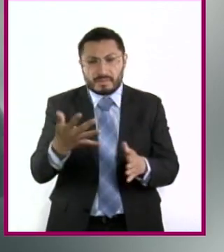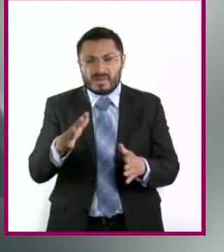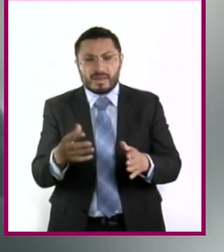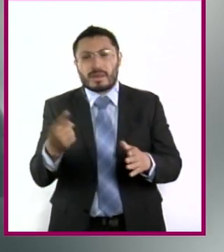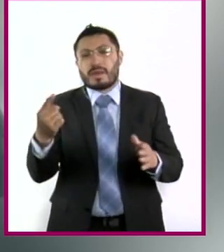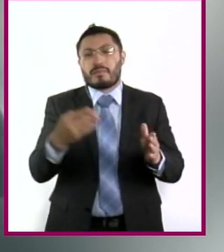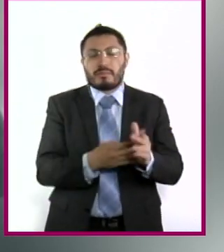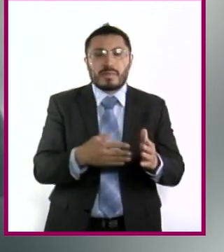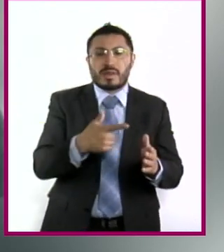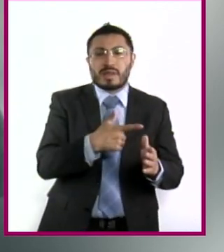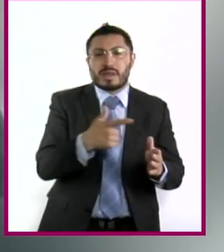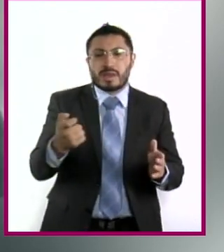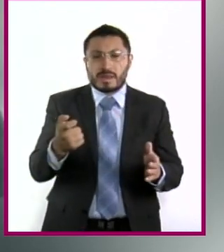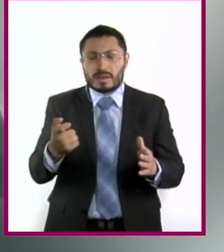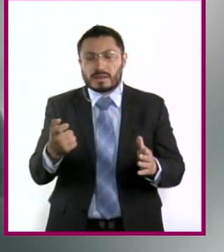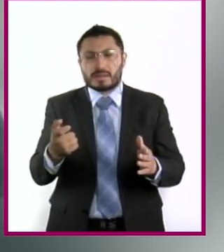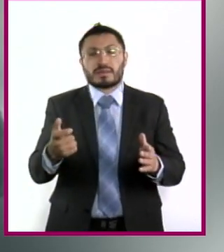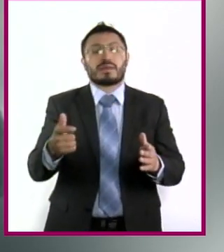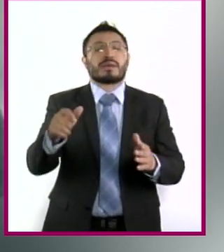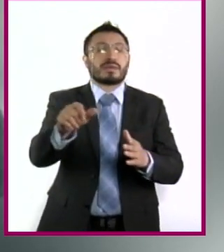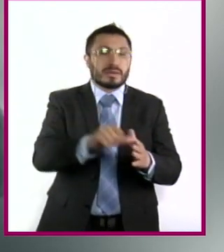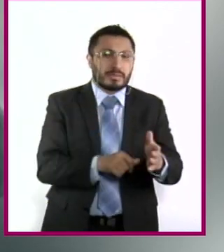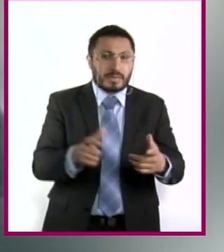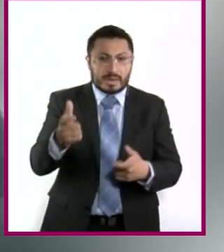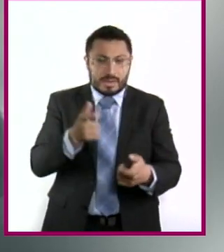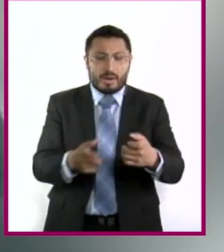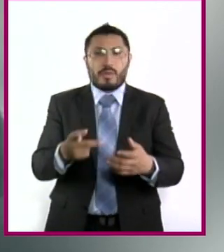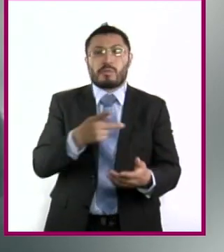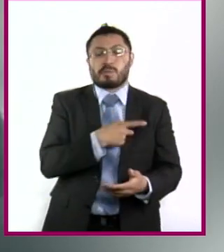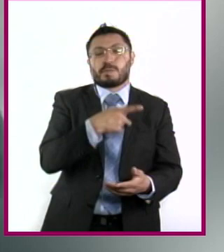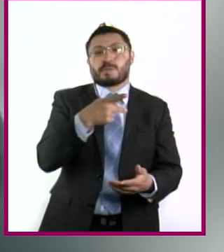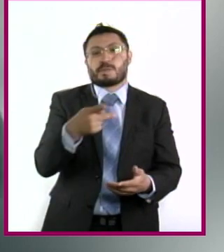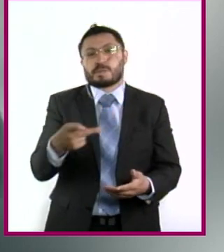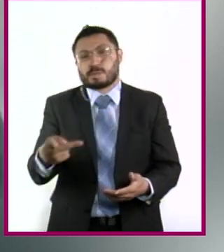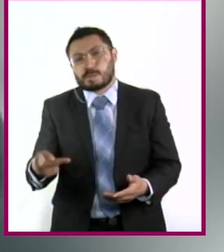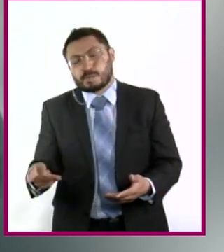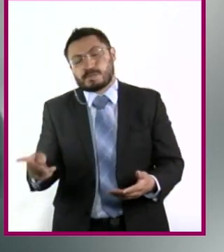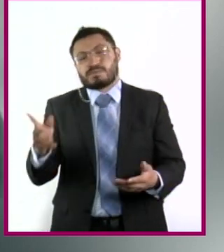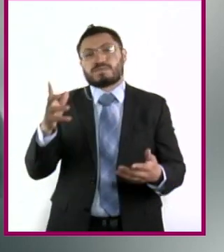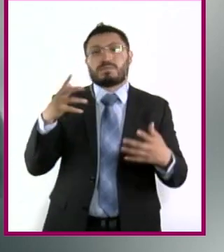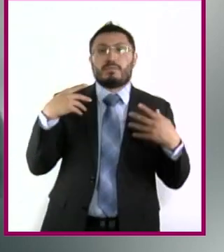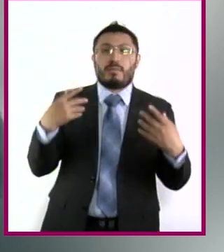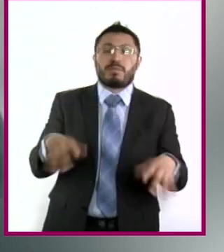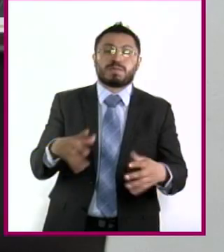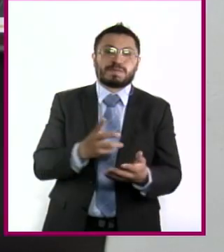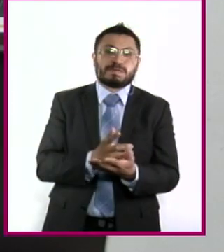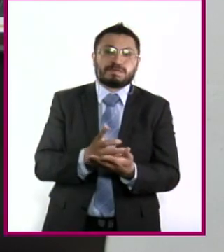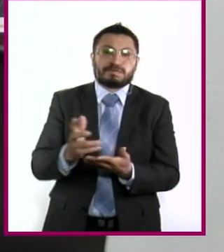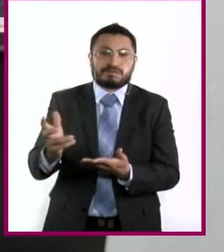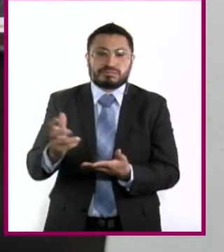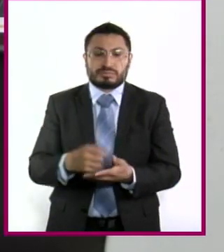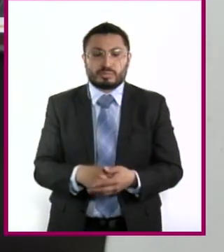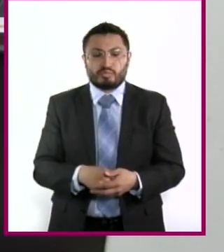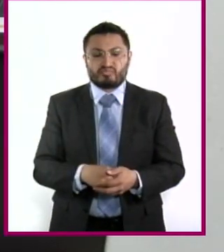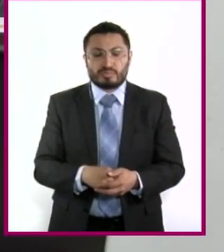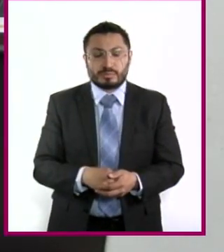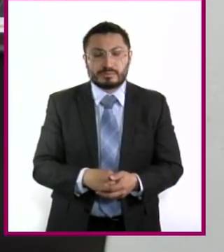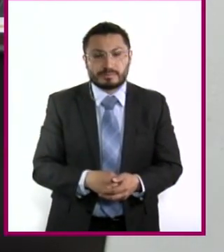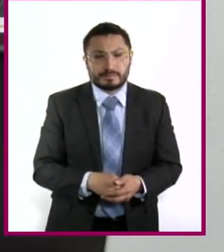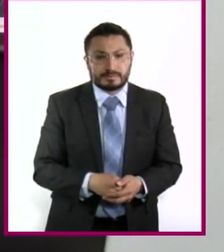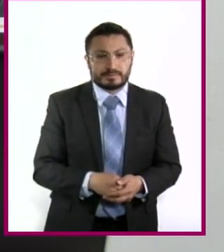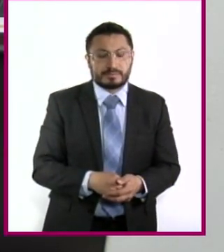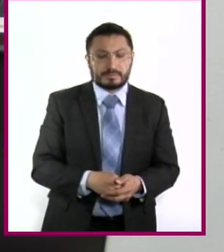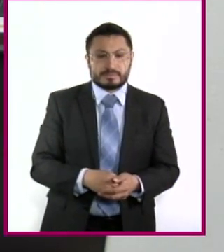los 1,700 pesos mensuales, puede considerarse como una persona con pobreza extrema. ¿Qué nos puede contar sobre